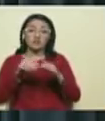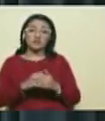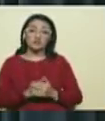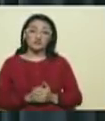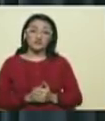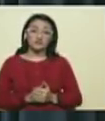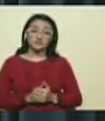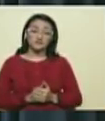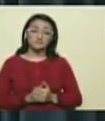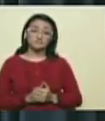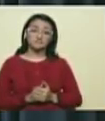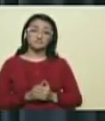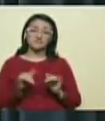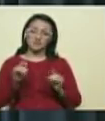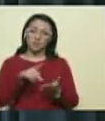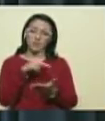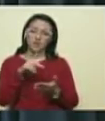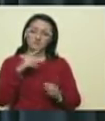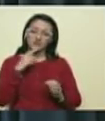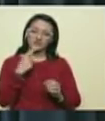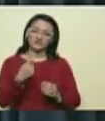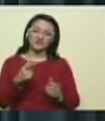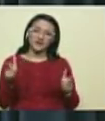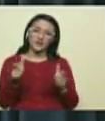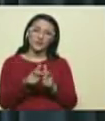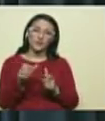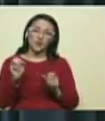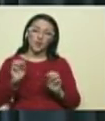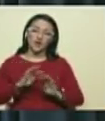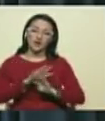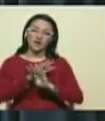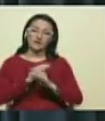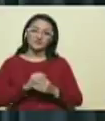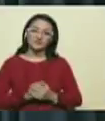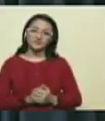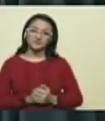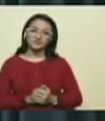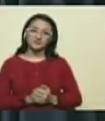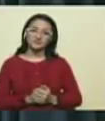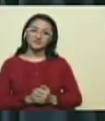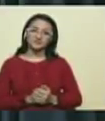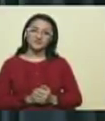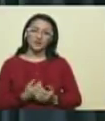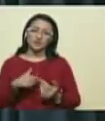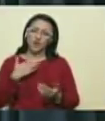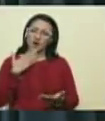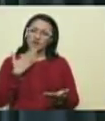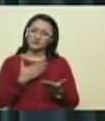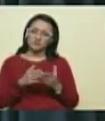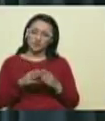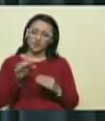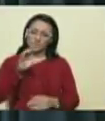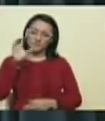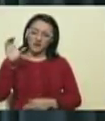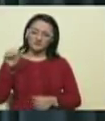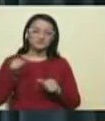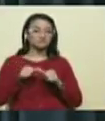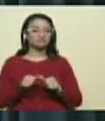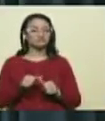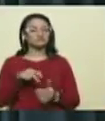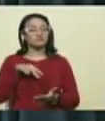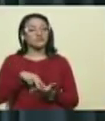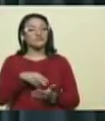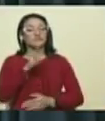poema Reunión de la OEA. Nosotros celebramos y agradecemos a todos los países que se mantuvieron de pie